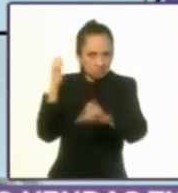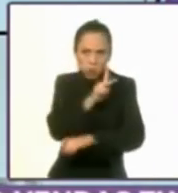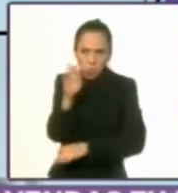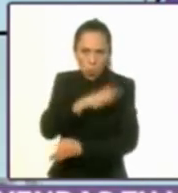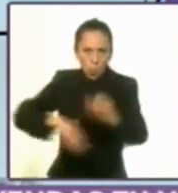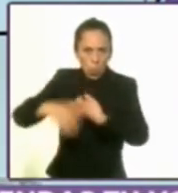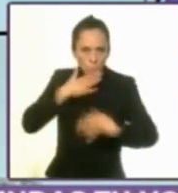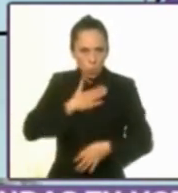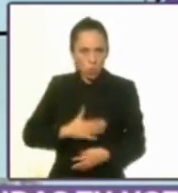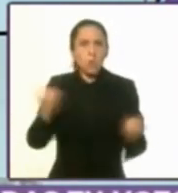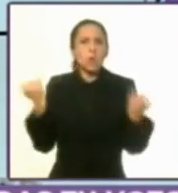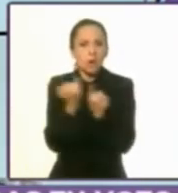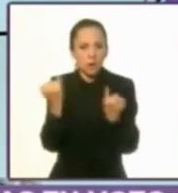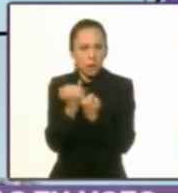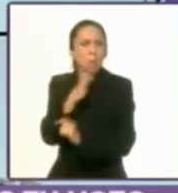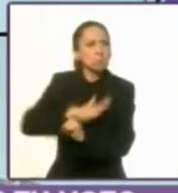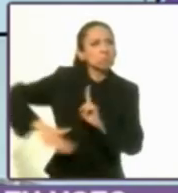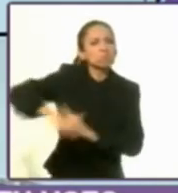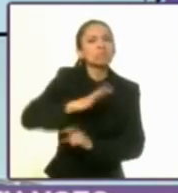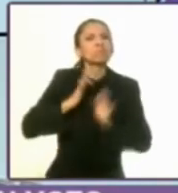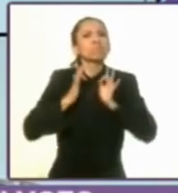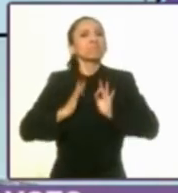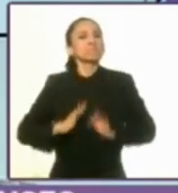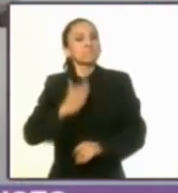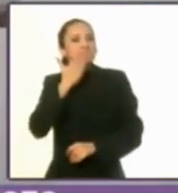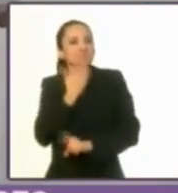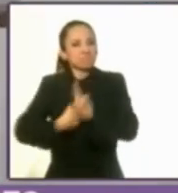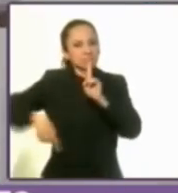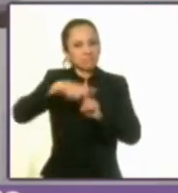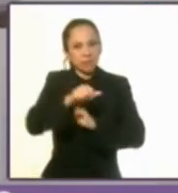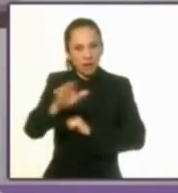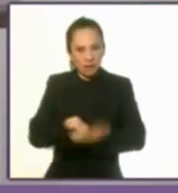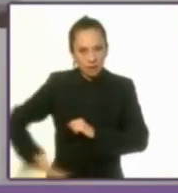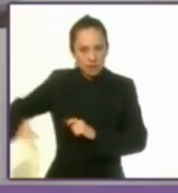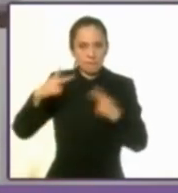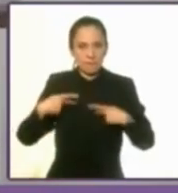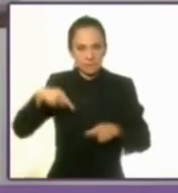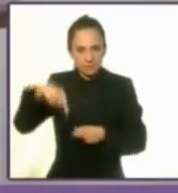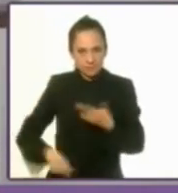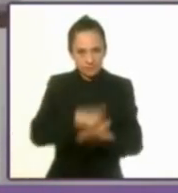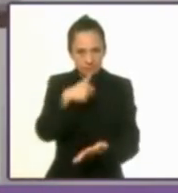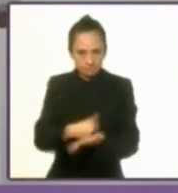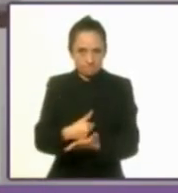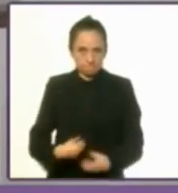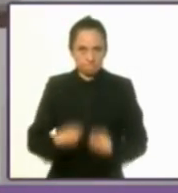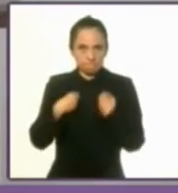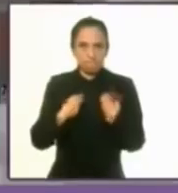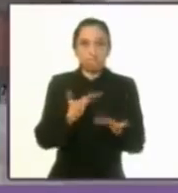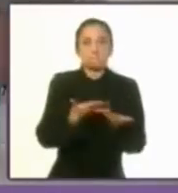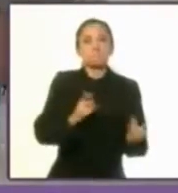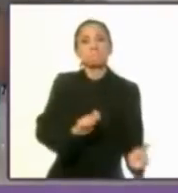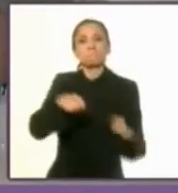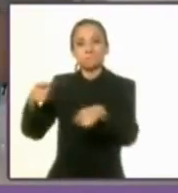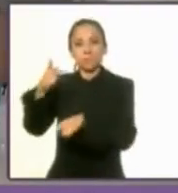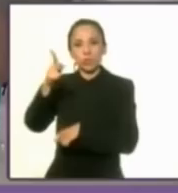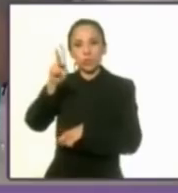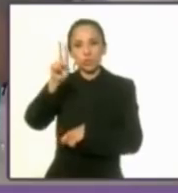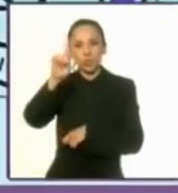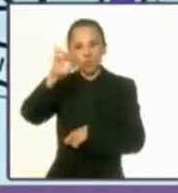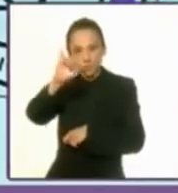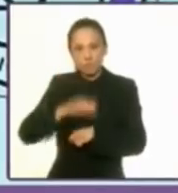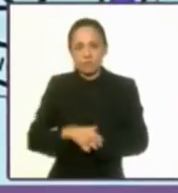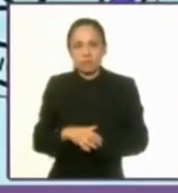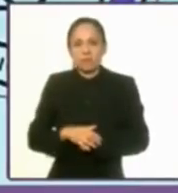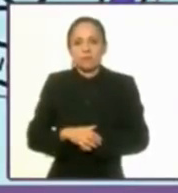un medio ambiente sano para todos los capitalinos gracias tiene la voz purificación carpinteyro mientras exista está